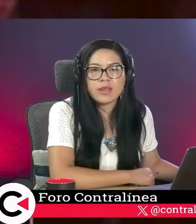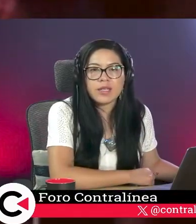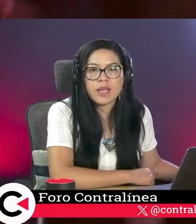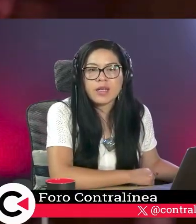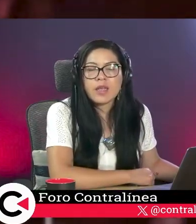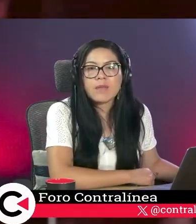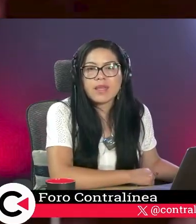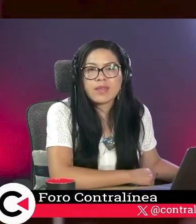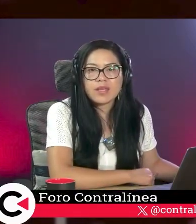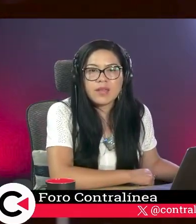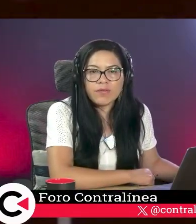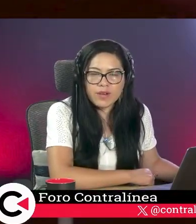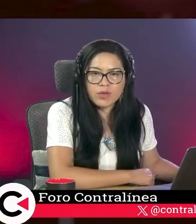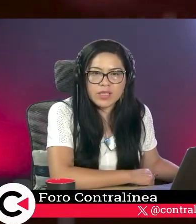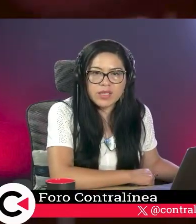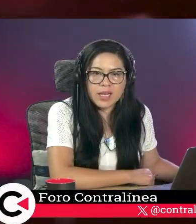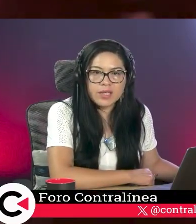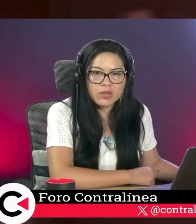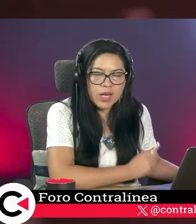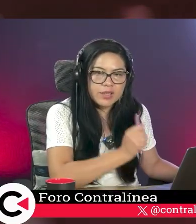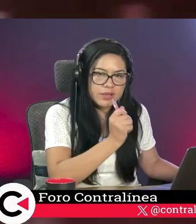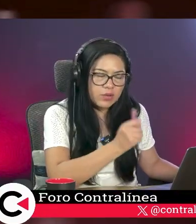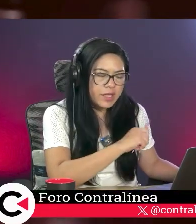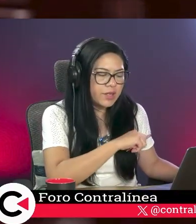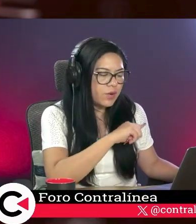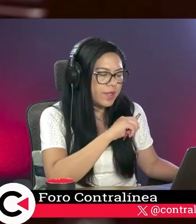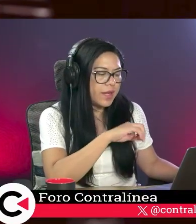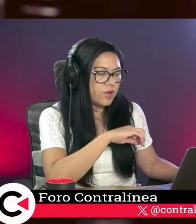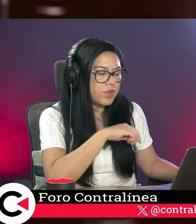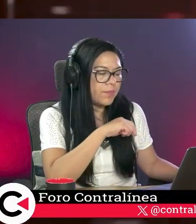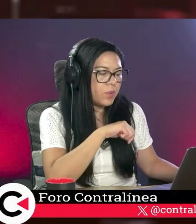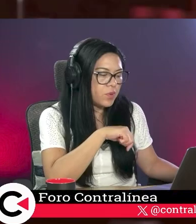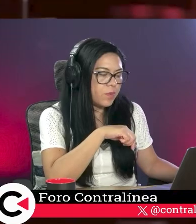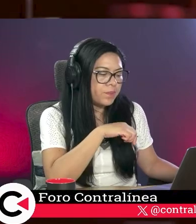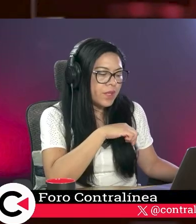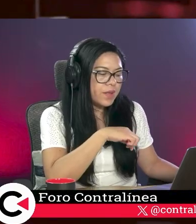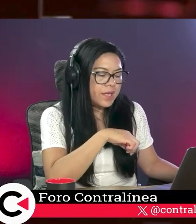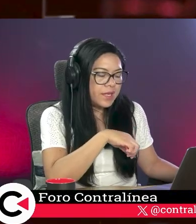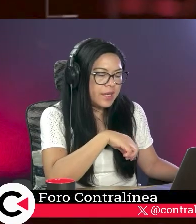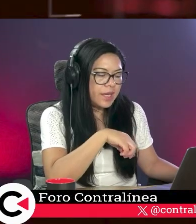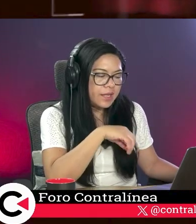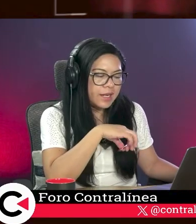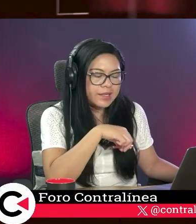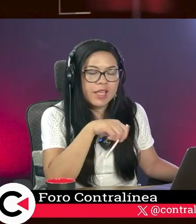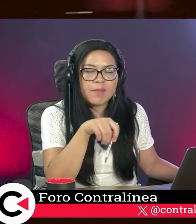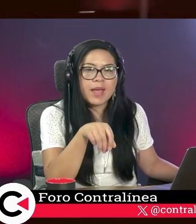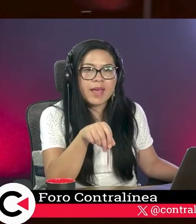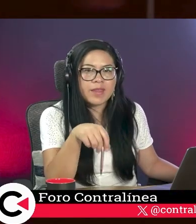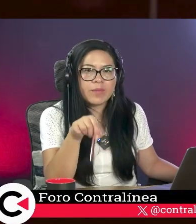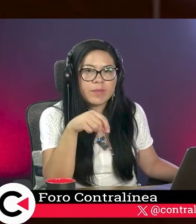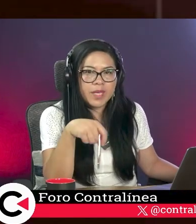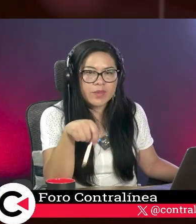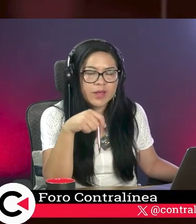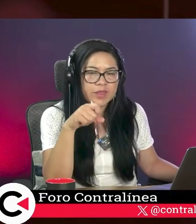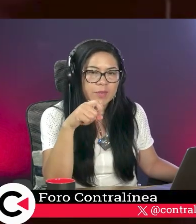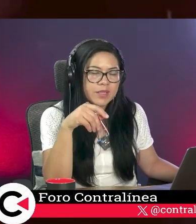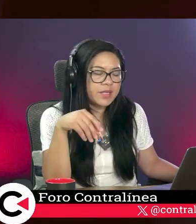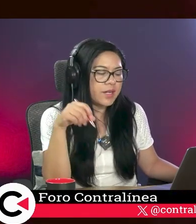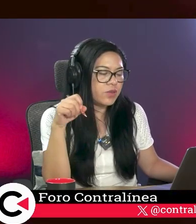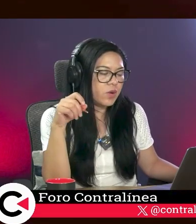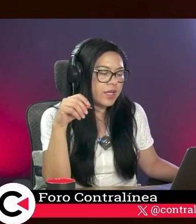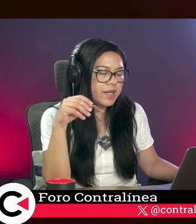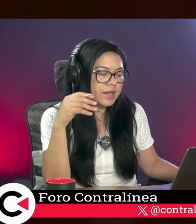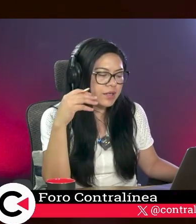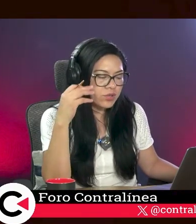calificada la tenían mediante fraudes electorales. No hay que olvidarlo tampoco. Y en el tema de vivienda, que también